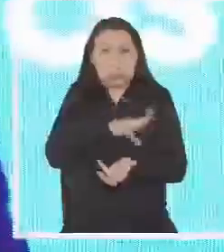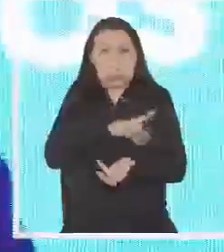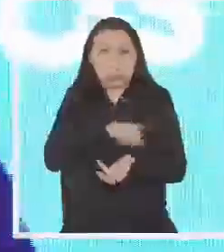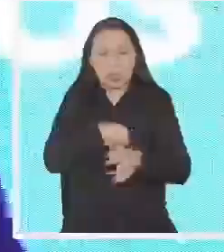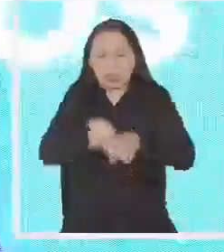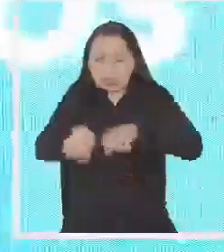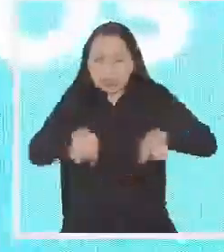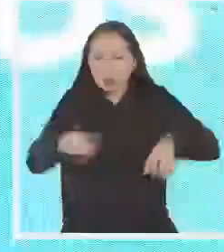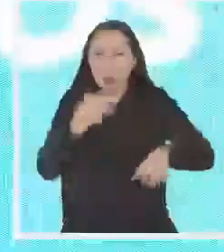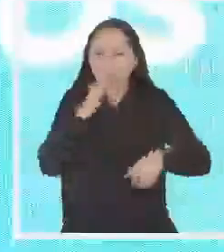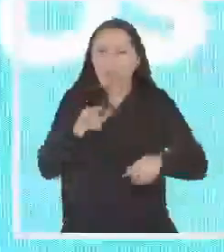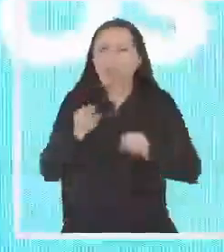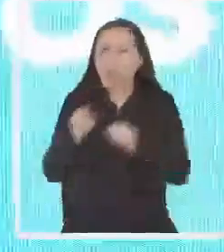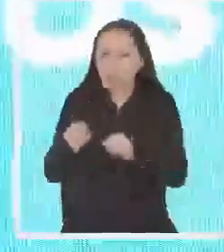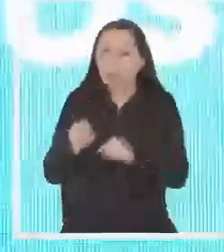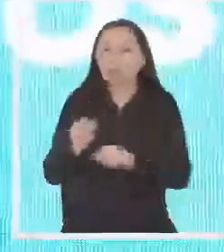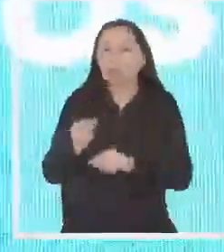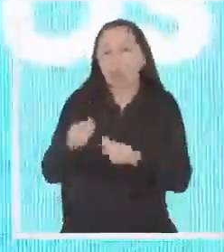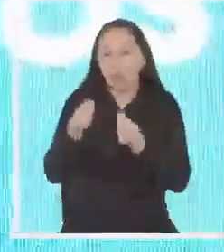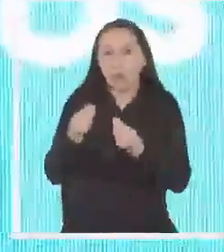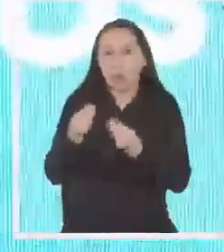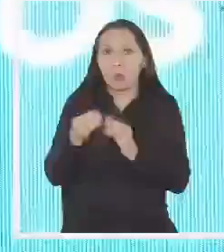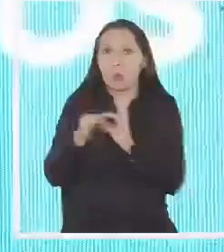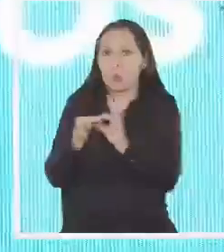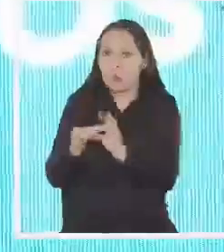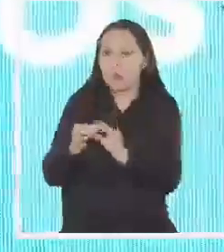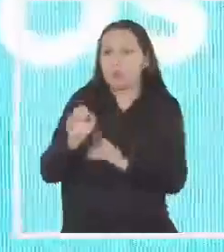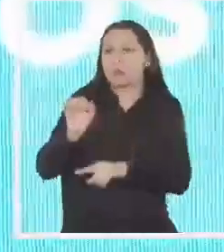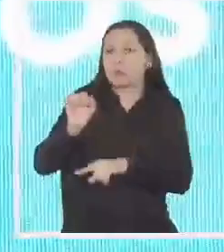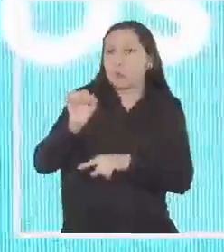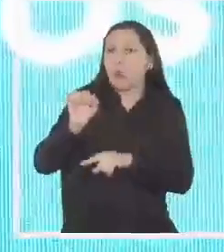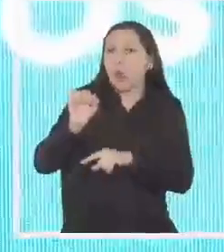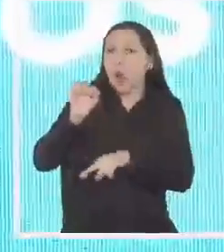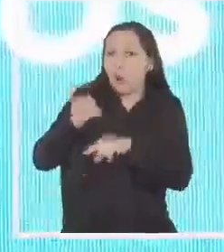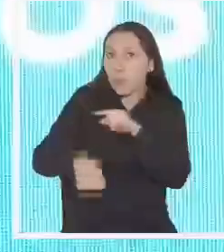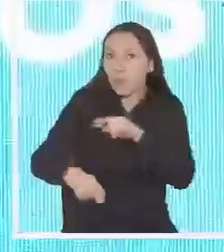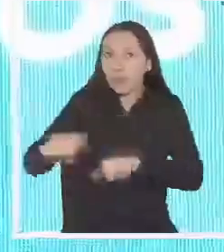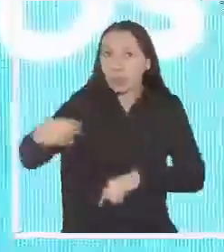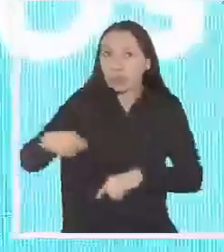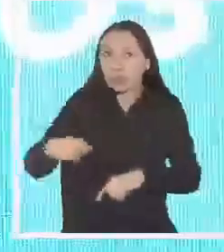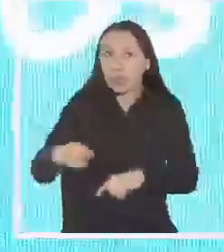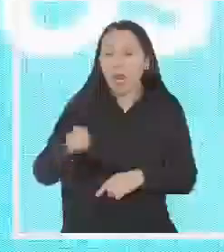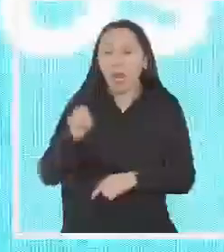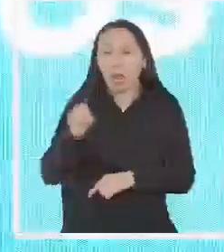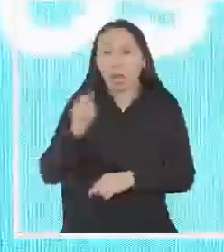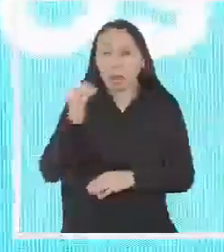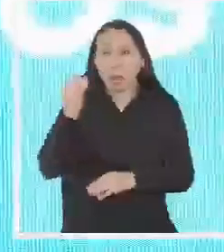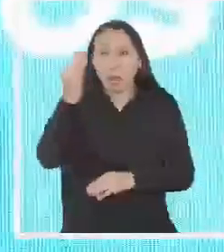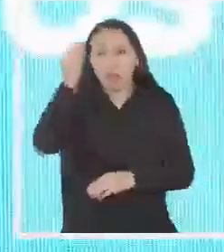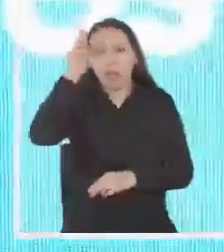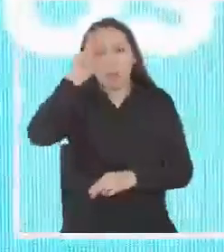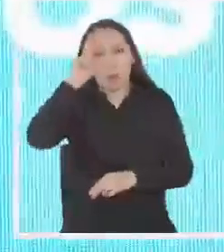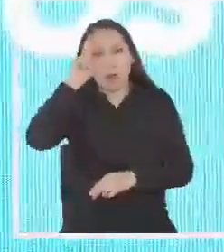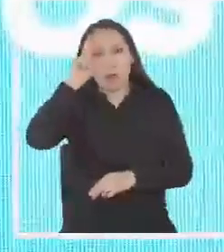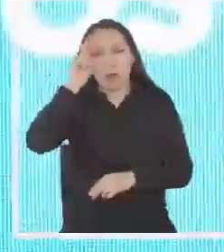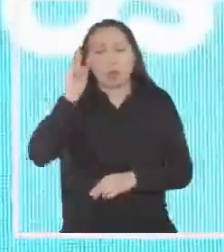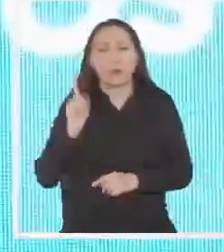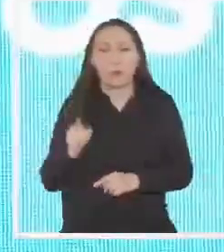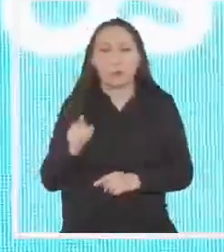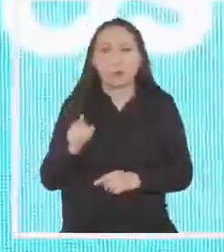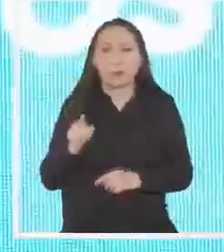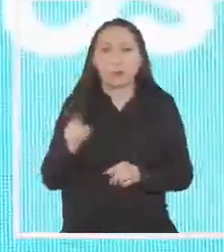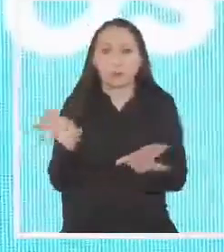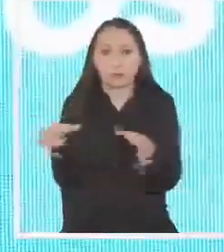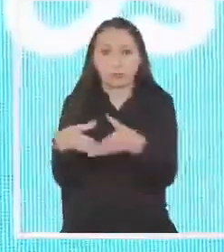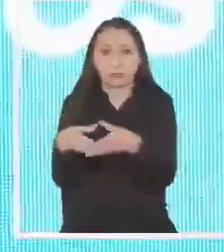sentido, saludo la aprobación en el Senado, si mal no recuerdo, en la